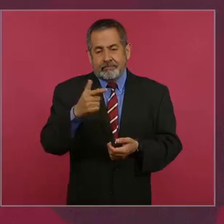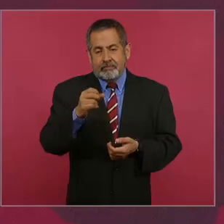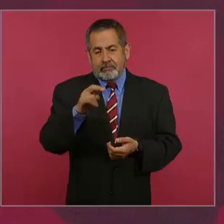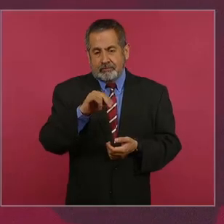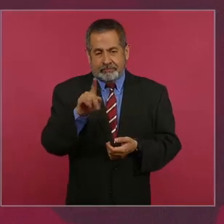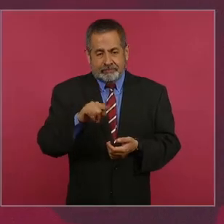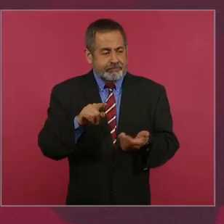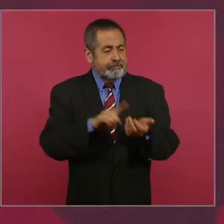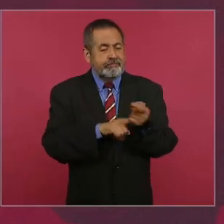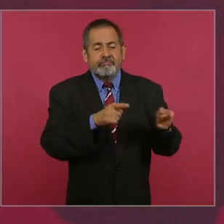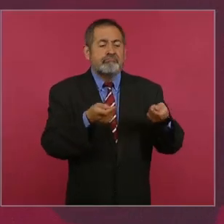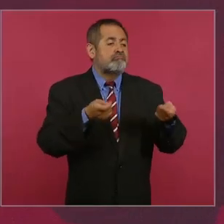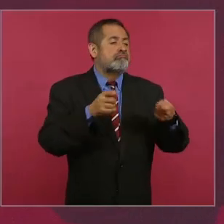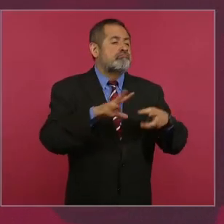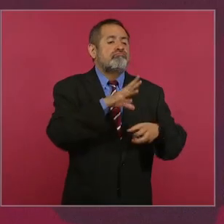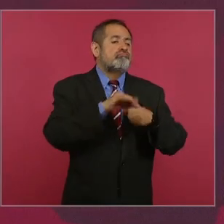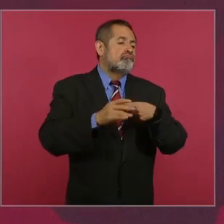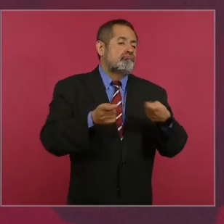del